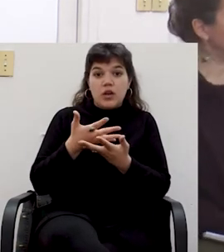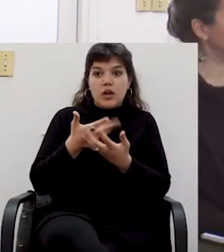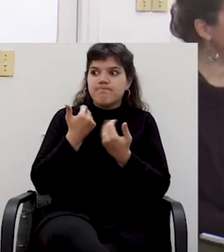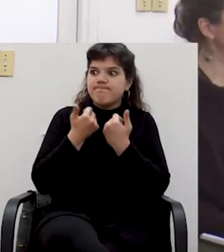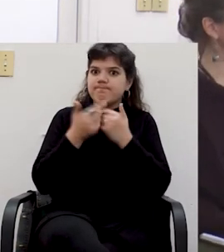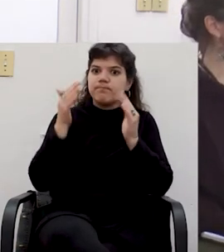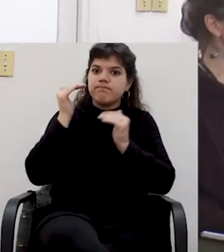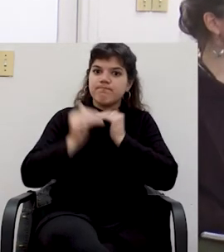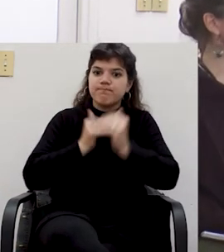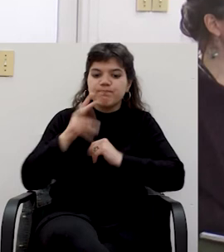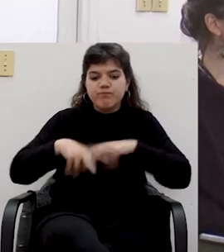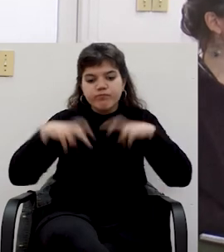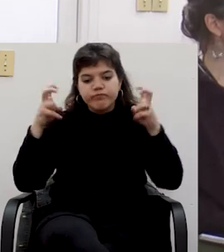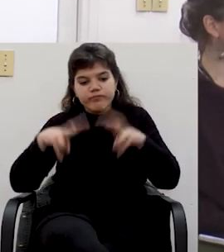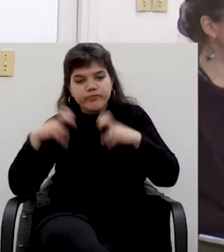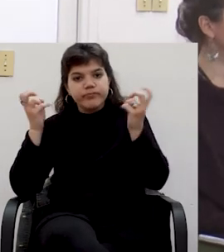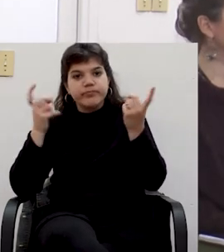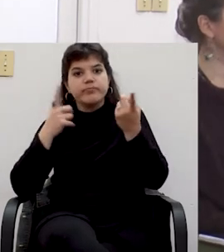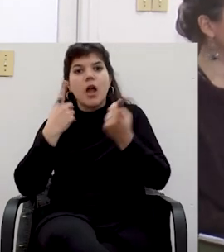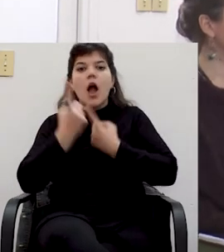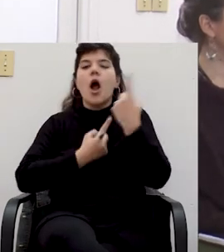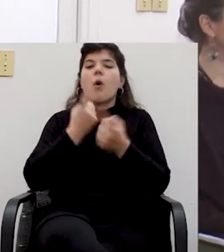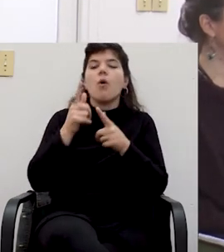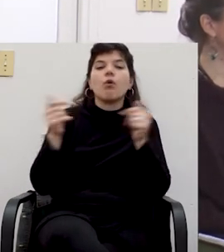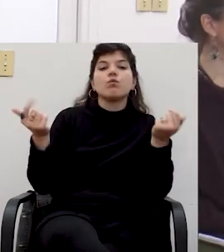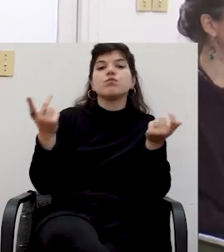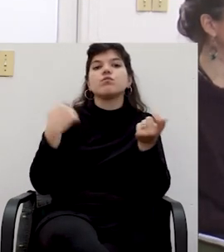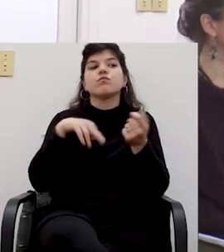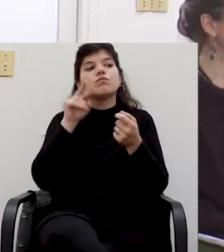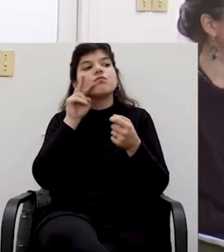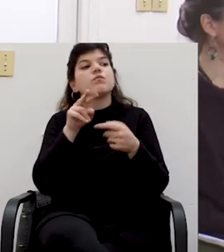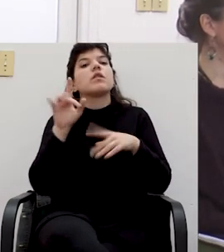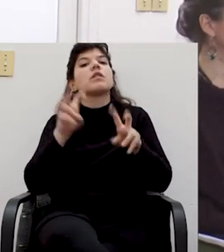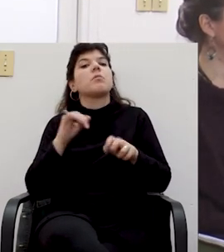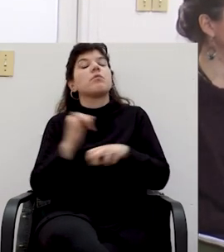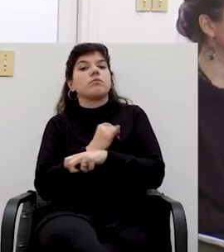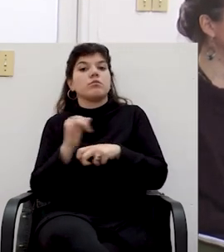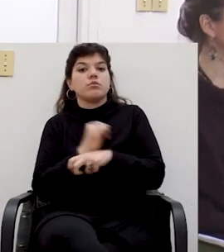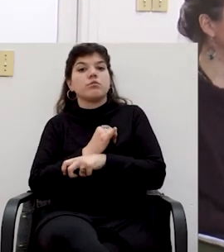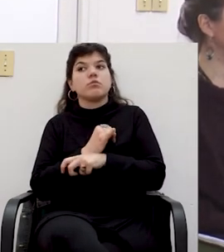a revisar algunas cuestiones que tienen que ver con su institucionalidad.